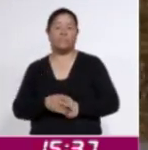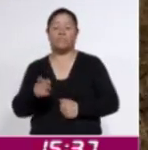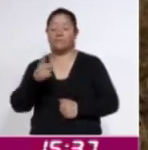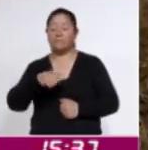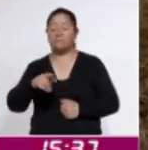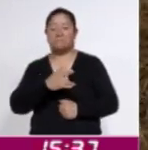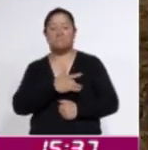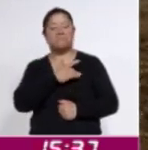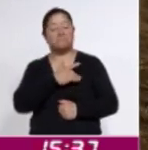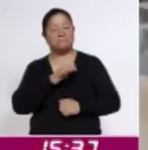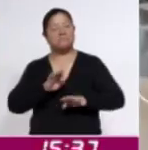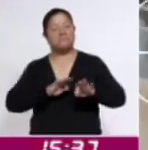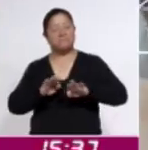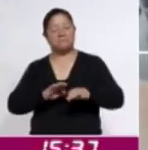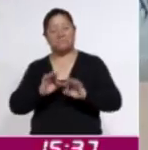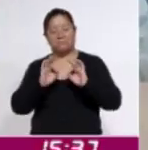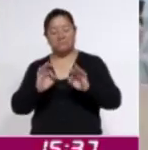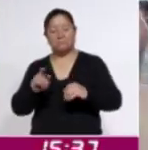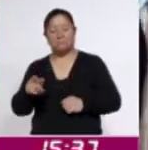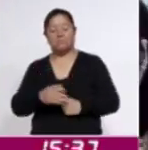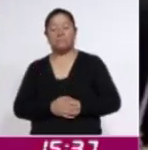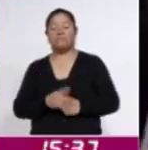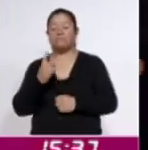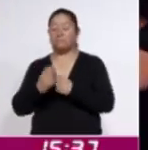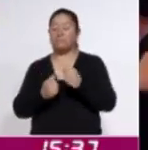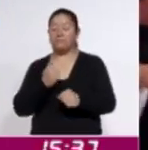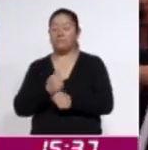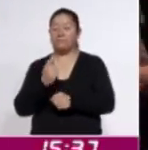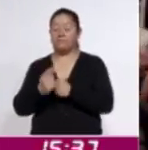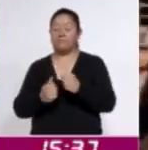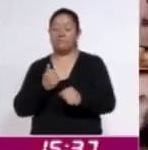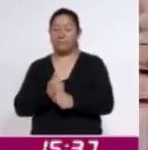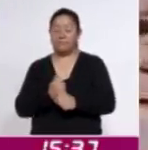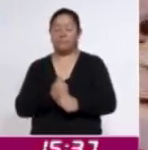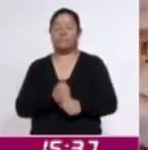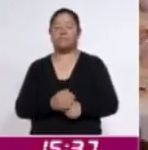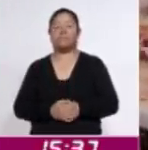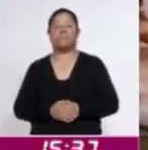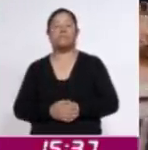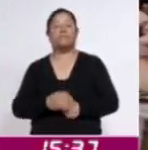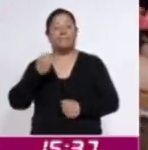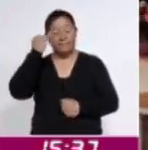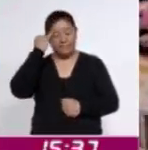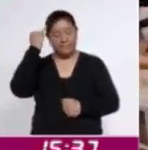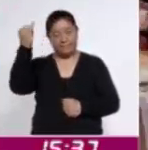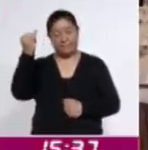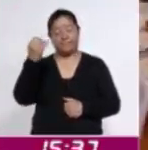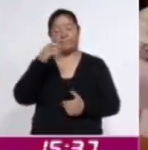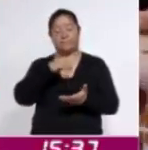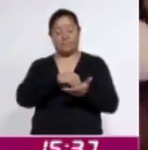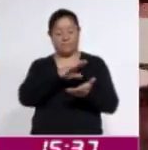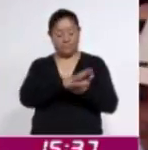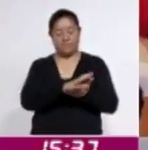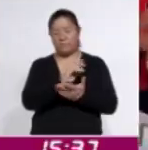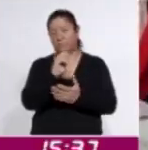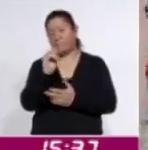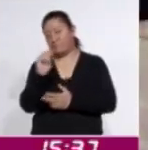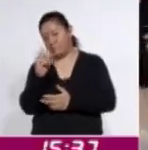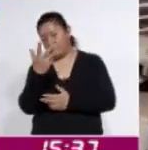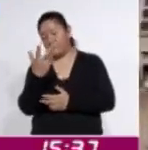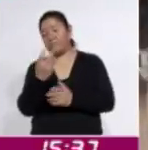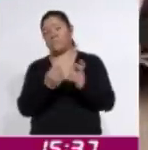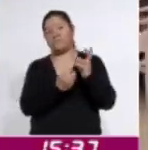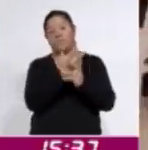trabajar cada ciclo agrícola implementando nuevas tecnologías, nuevos proyectos, y lo que se busca es